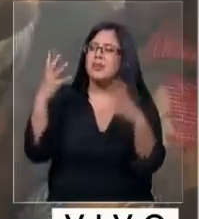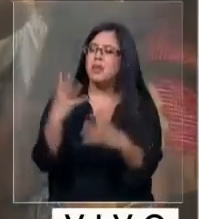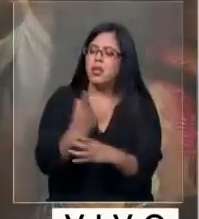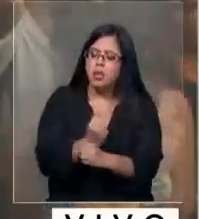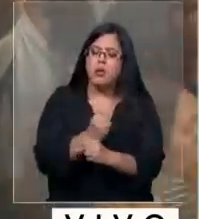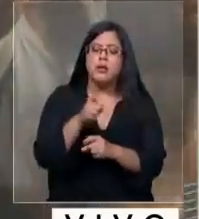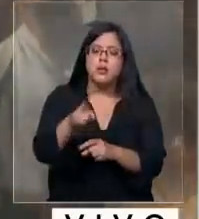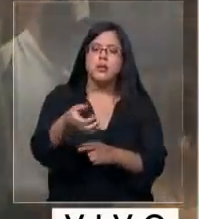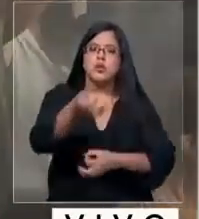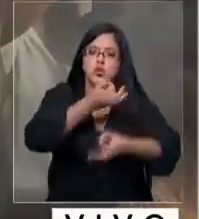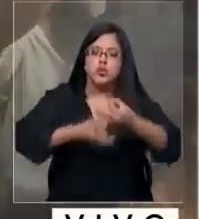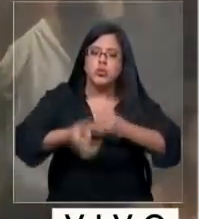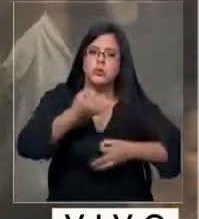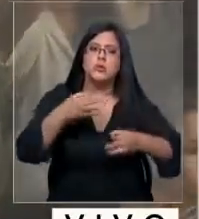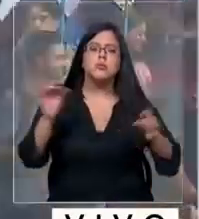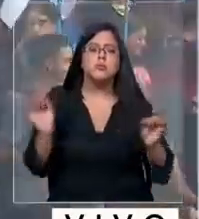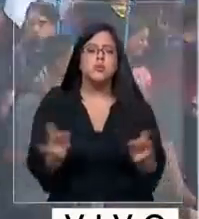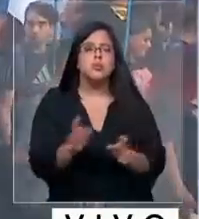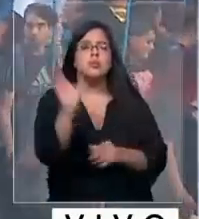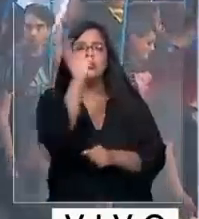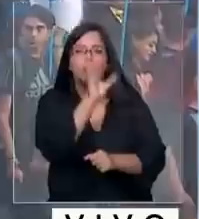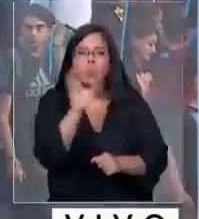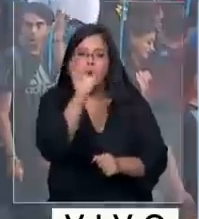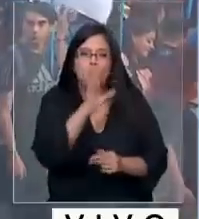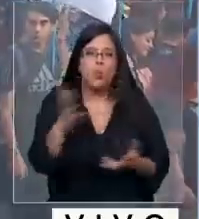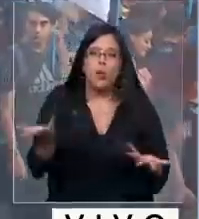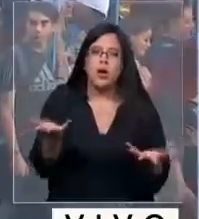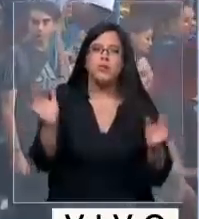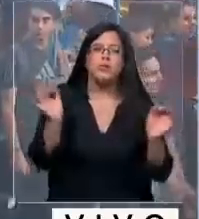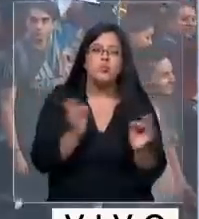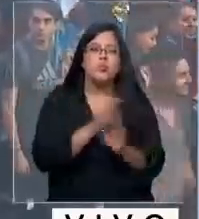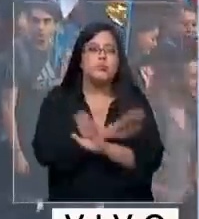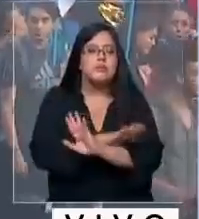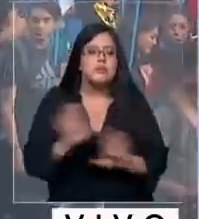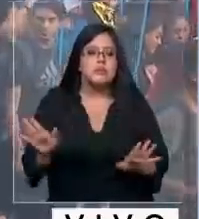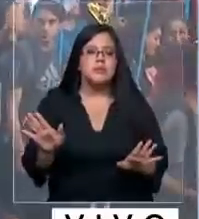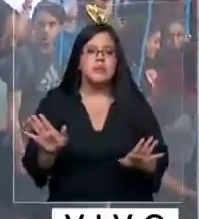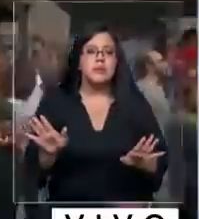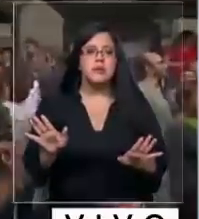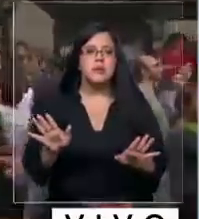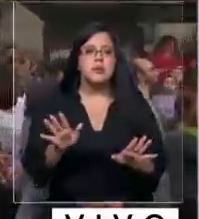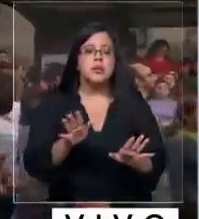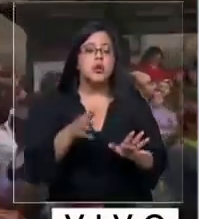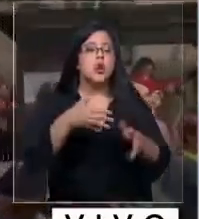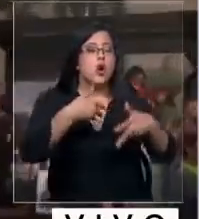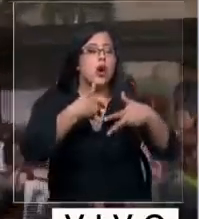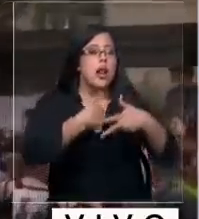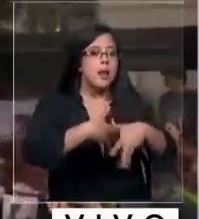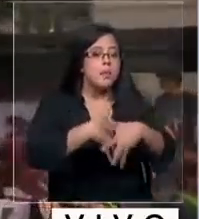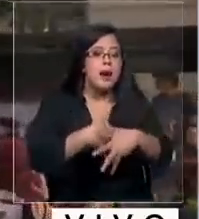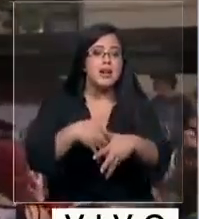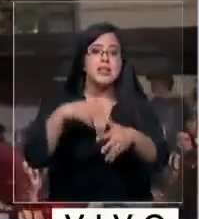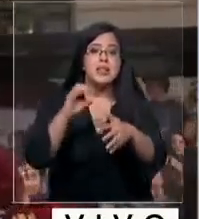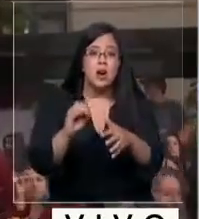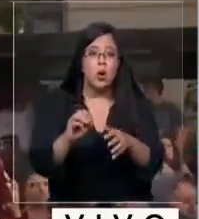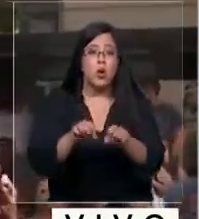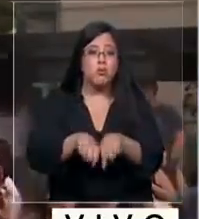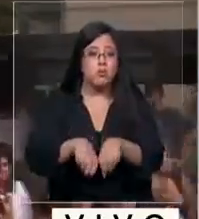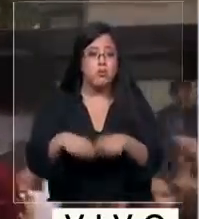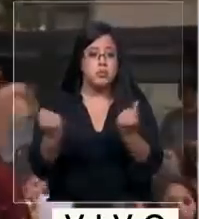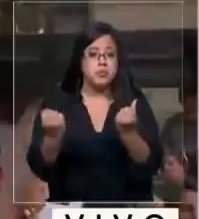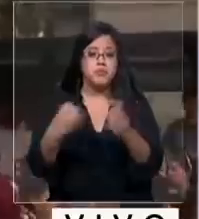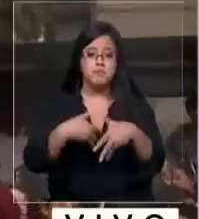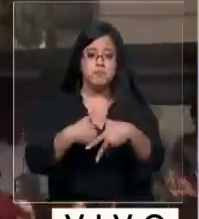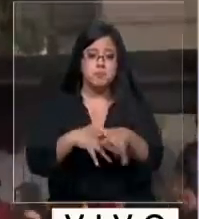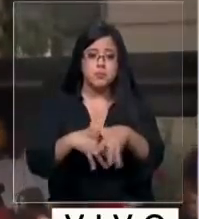tú dices que en el fondo podrían buscar en algún minuto terminar con la marcha y provocar un daño a la estructura de la marcha o sea